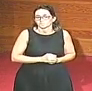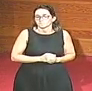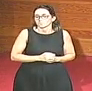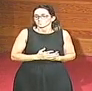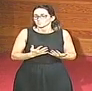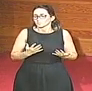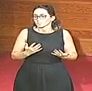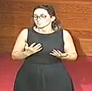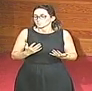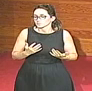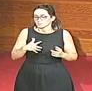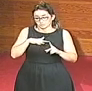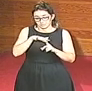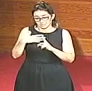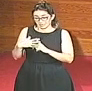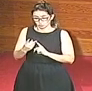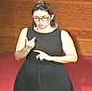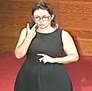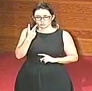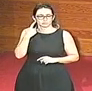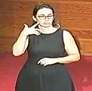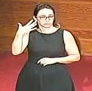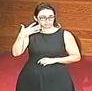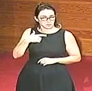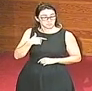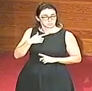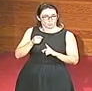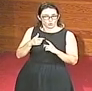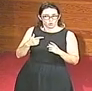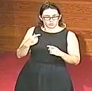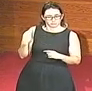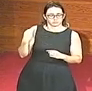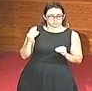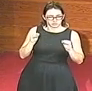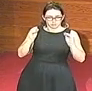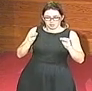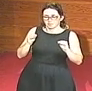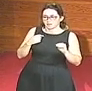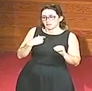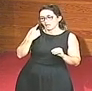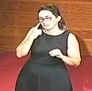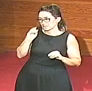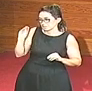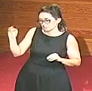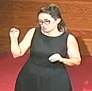Hay dos casos paradigmáticos que me llaman la atención y bueno, recurro a ti, aunque